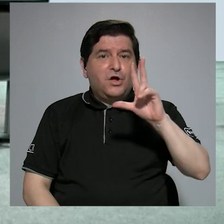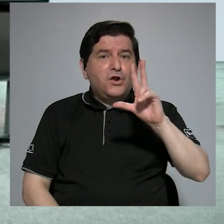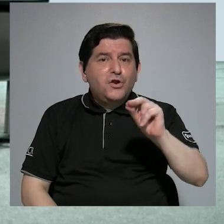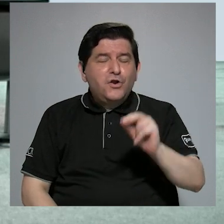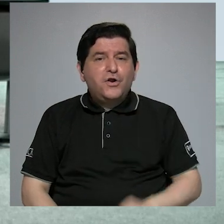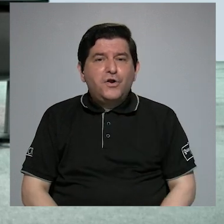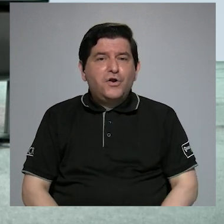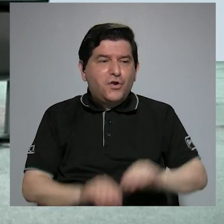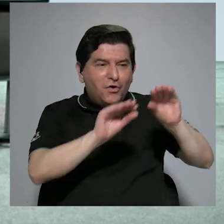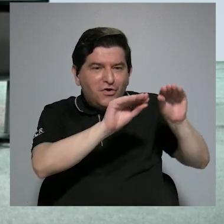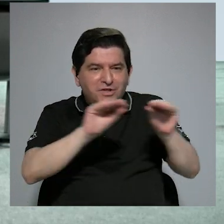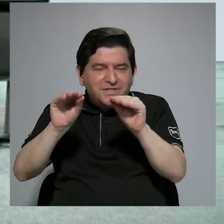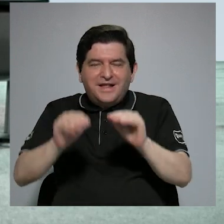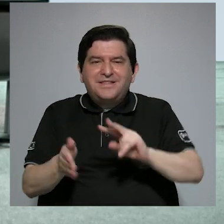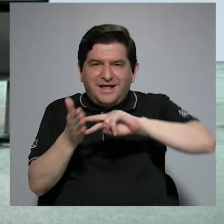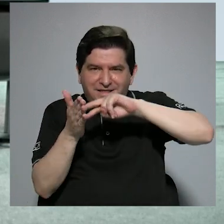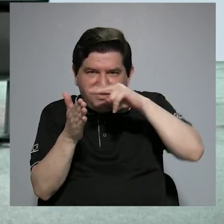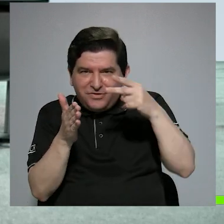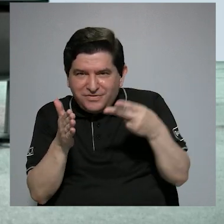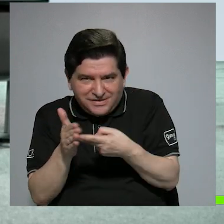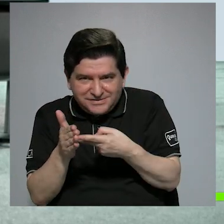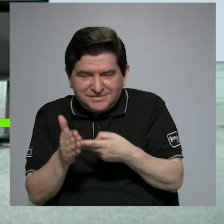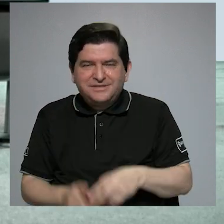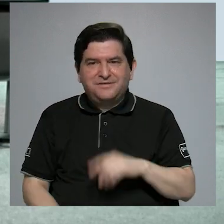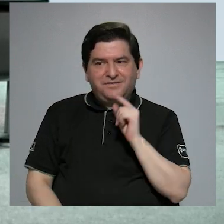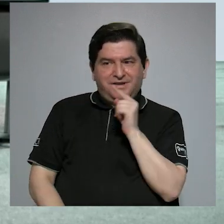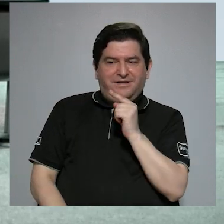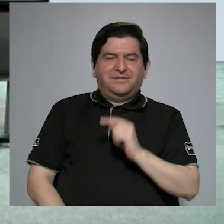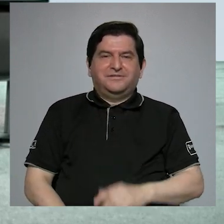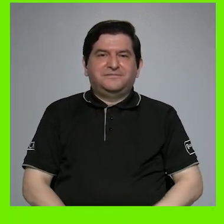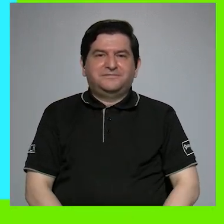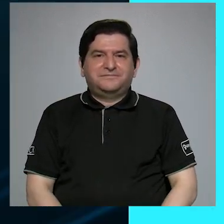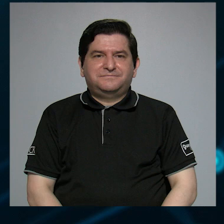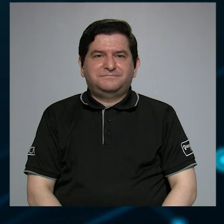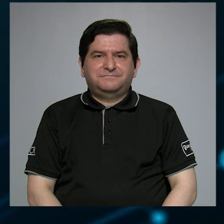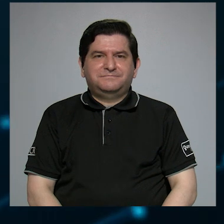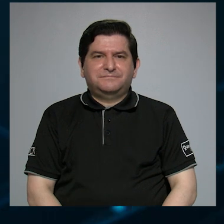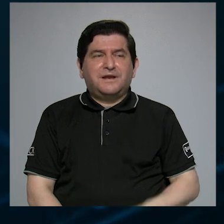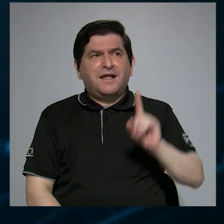no hagamos ese traslado epistemológico hacia esa...